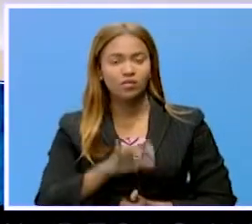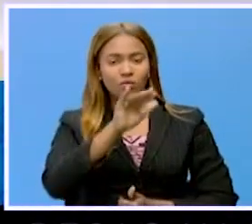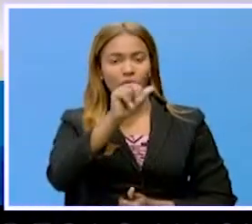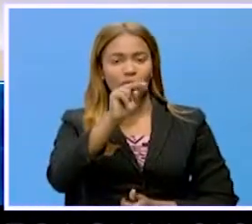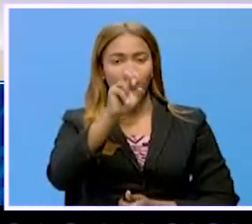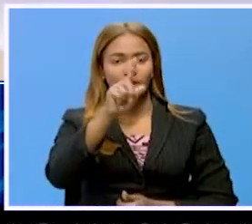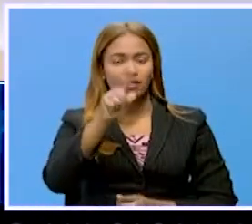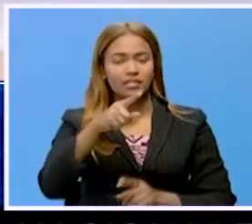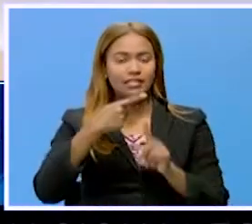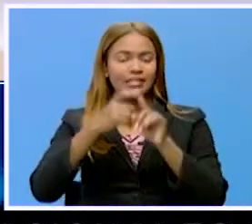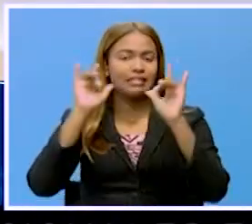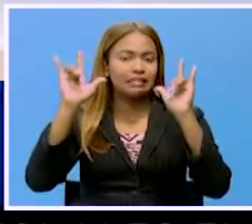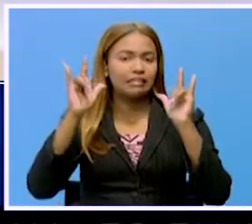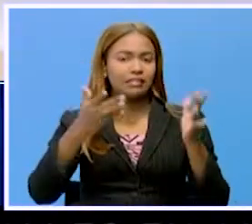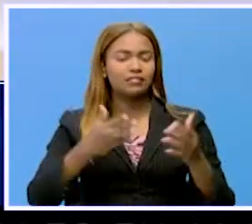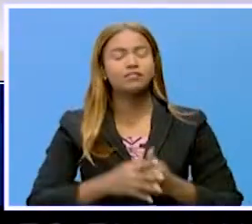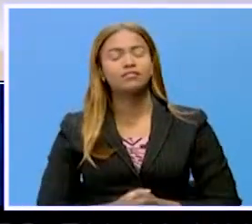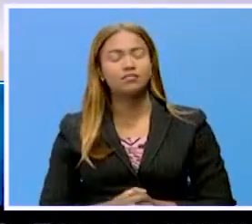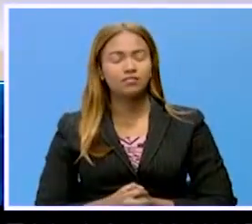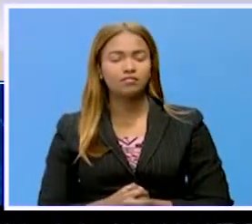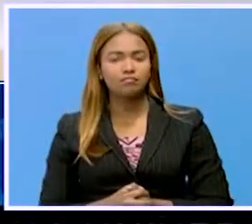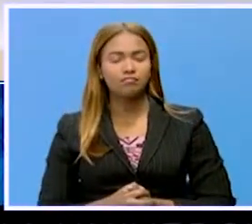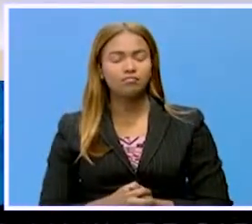Santiago. Adelante, Juan, de Ciudad del Corazón, cuéntenos.